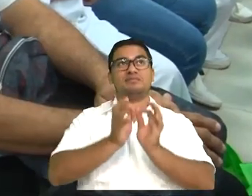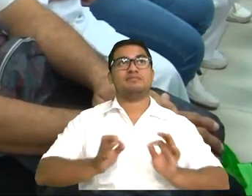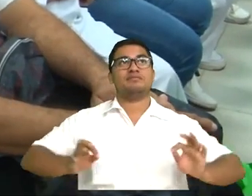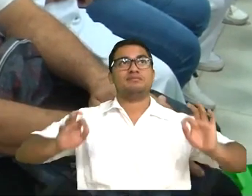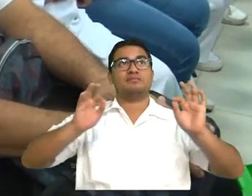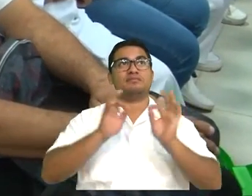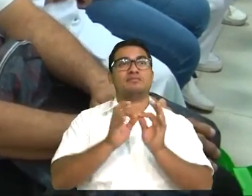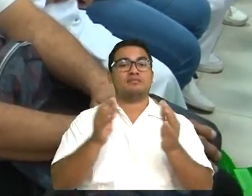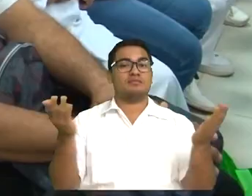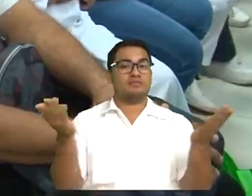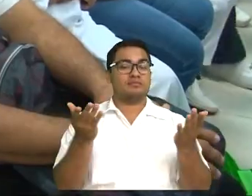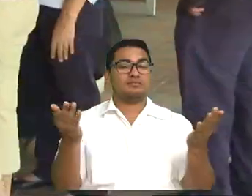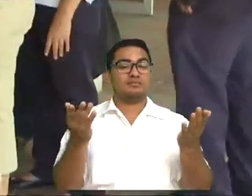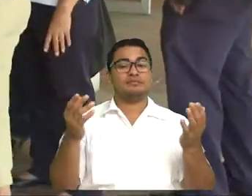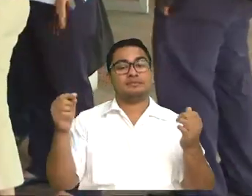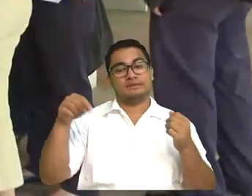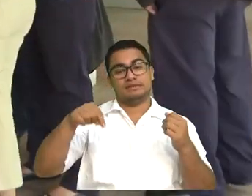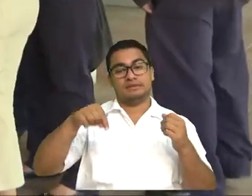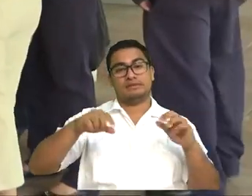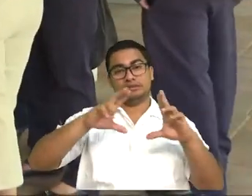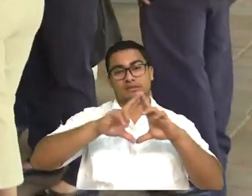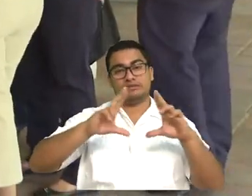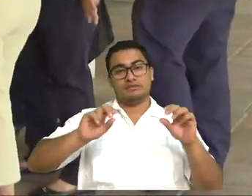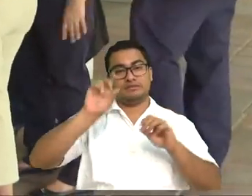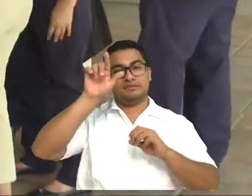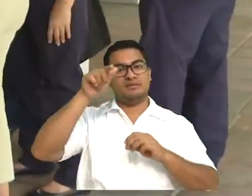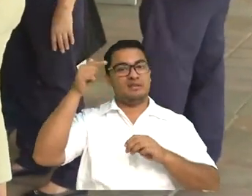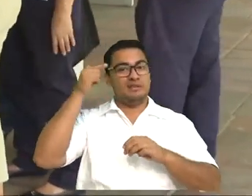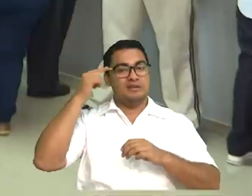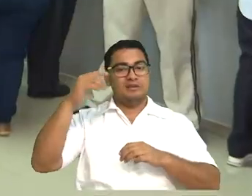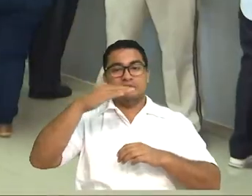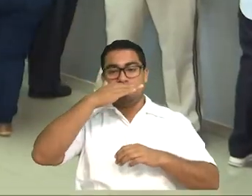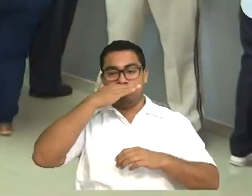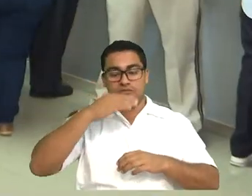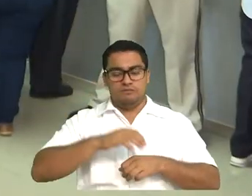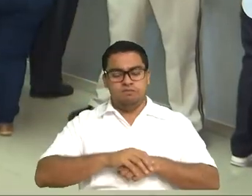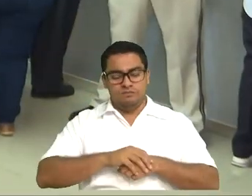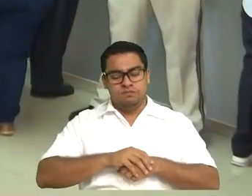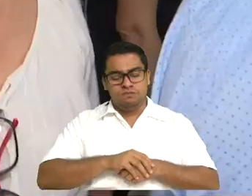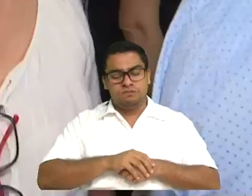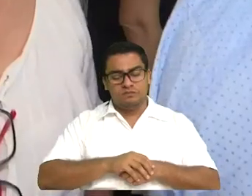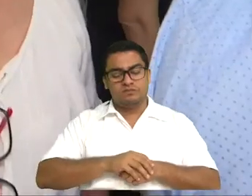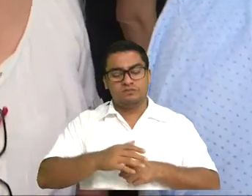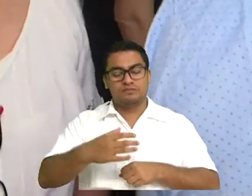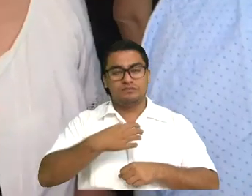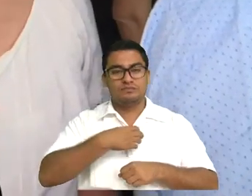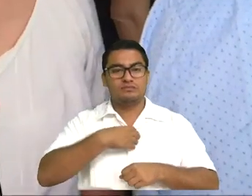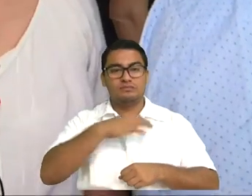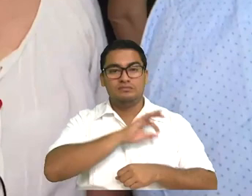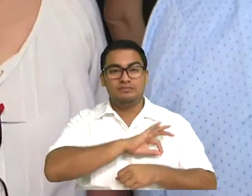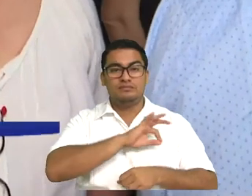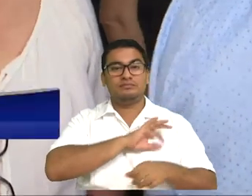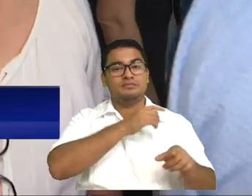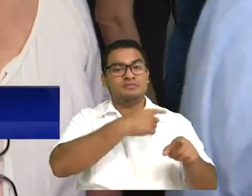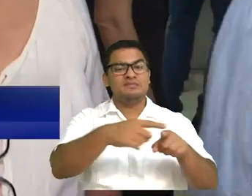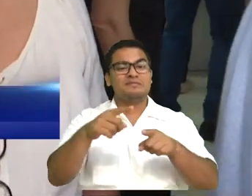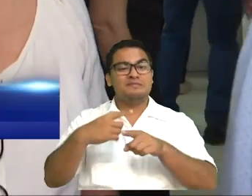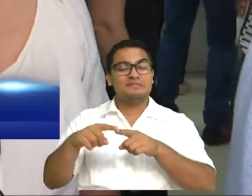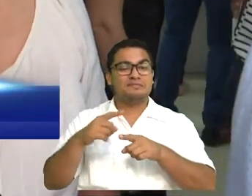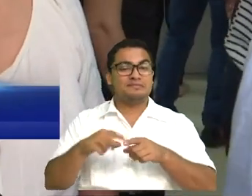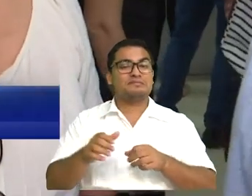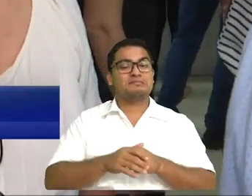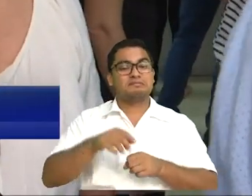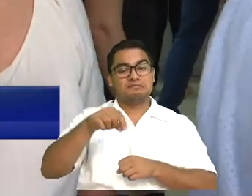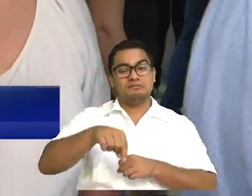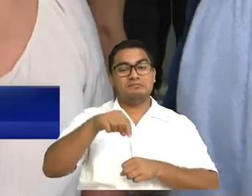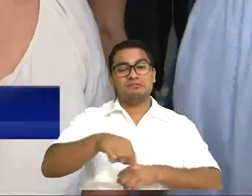servidores públicos en la nación, el gobierno sandinista adelantó el pago de sus salarios. Bueno, creo que es una medida excelente,